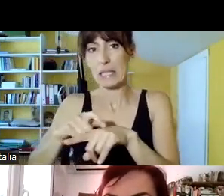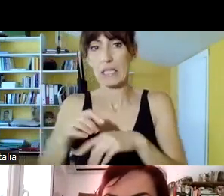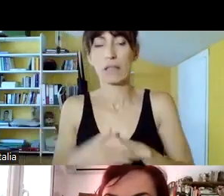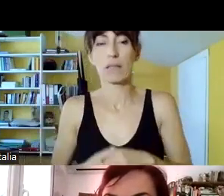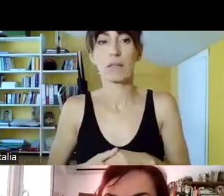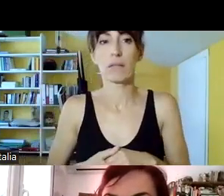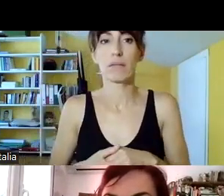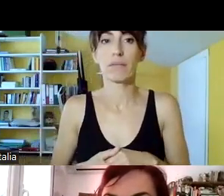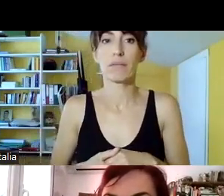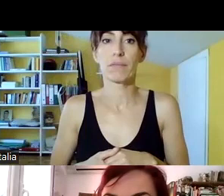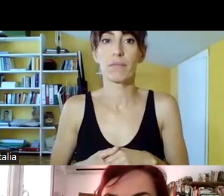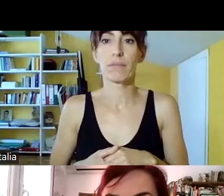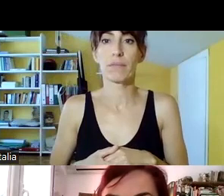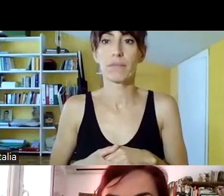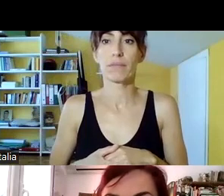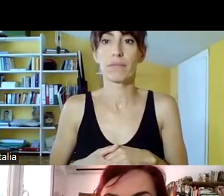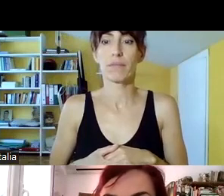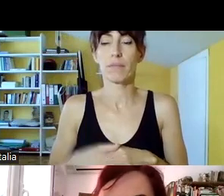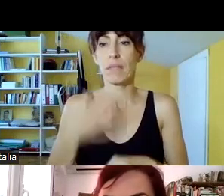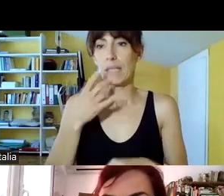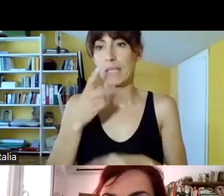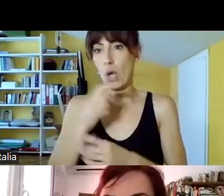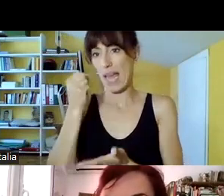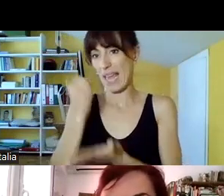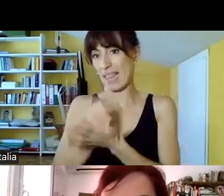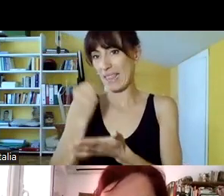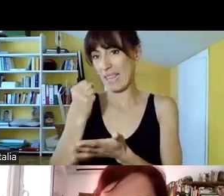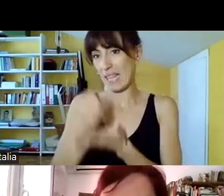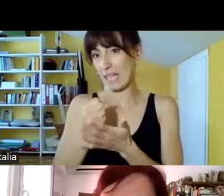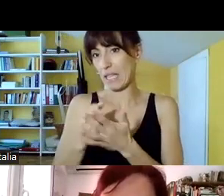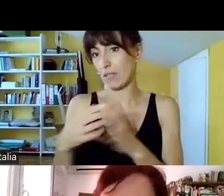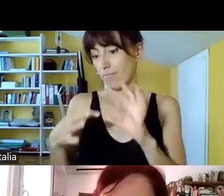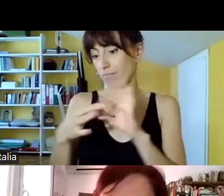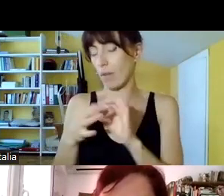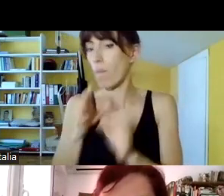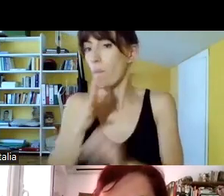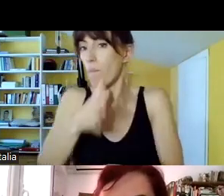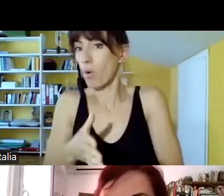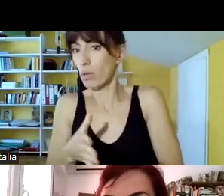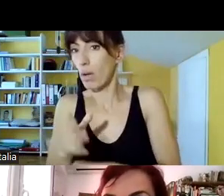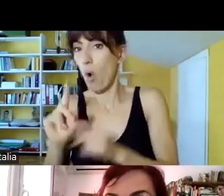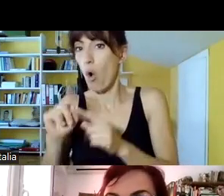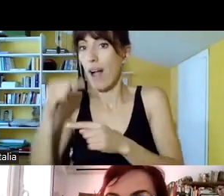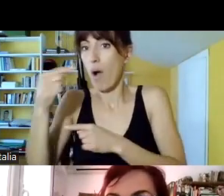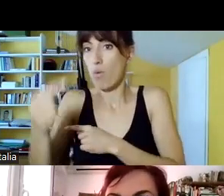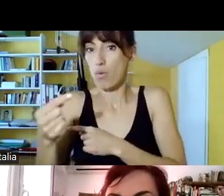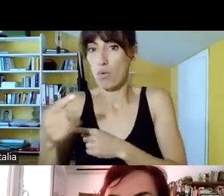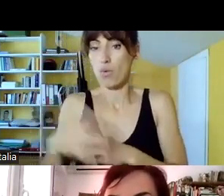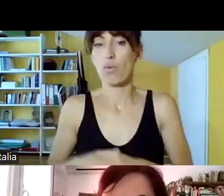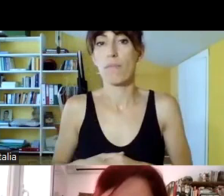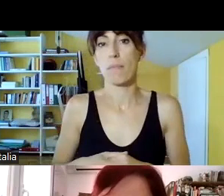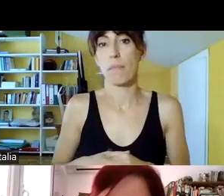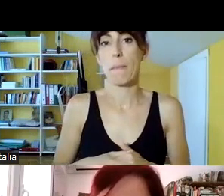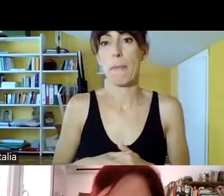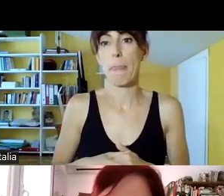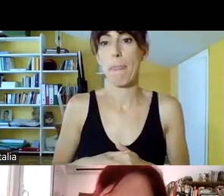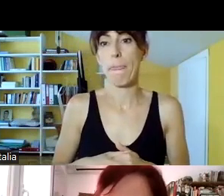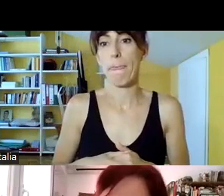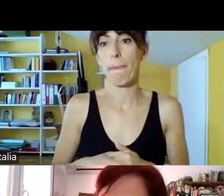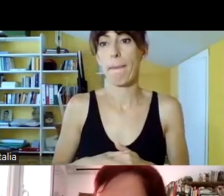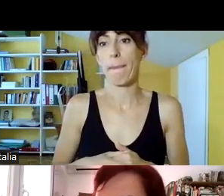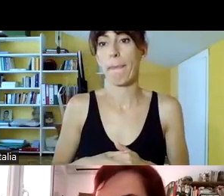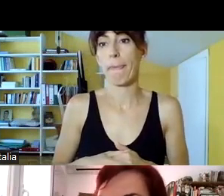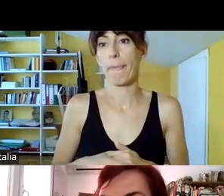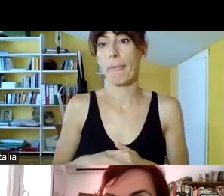sino con etiquetas más que reflejen las causas en la medida de lo posible, con no registrar la violencia